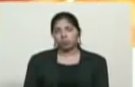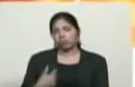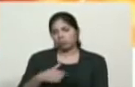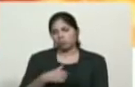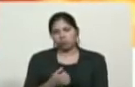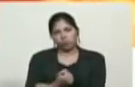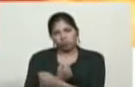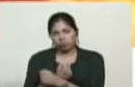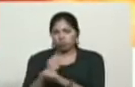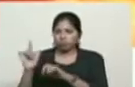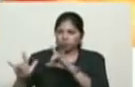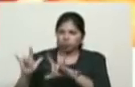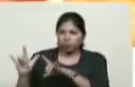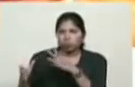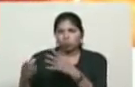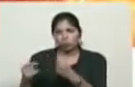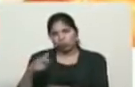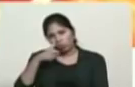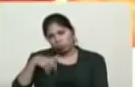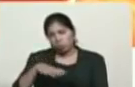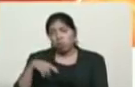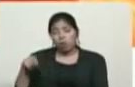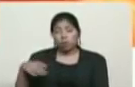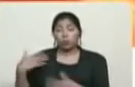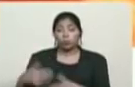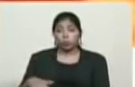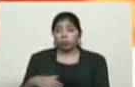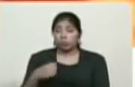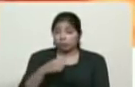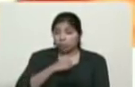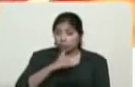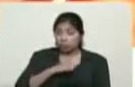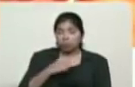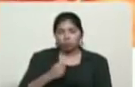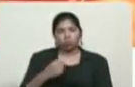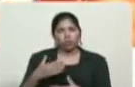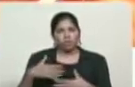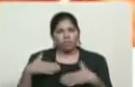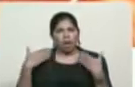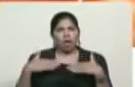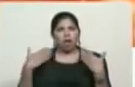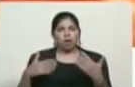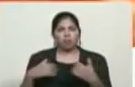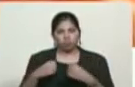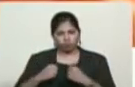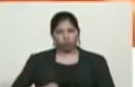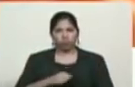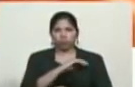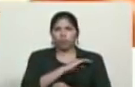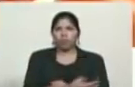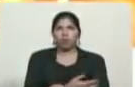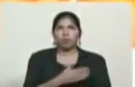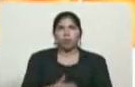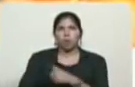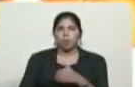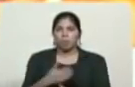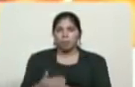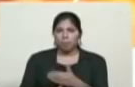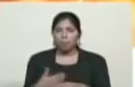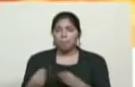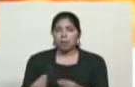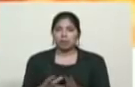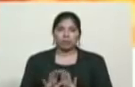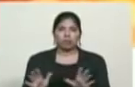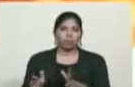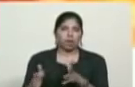pueblo que resiste por este pueblo valiente por este pueblo alegre por este pueblo que ama y que vamos avanzando para vencer